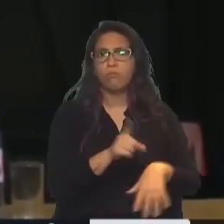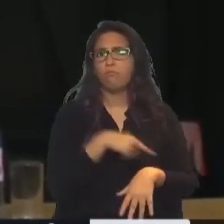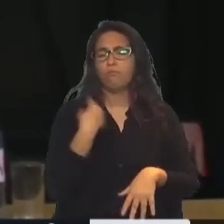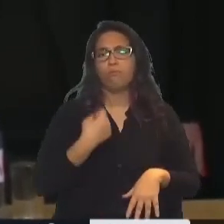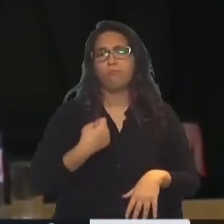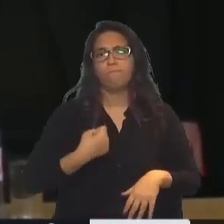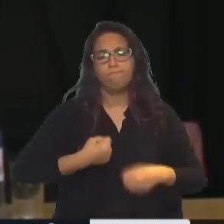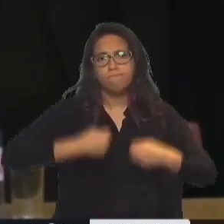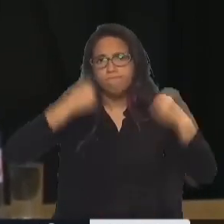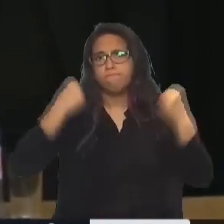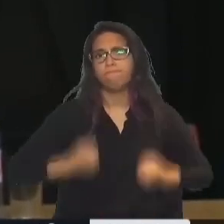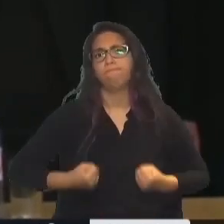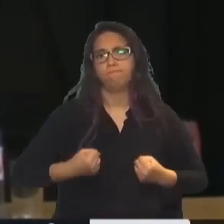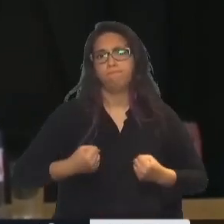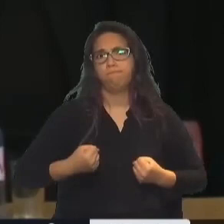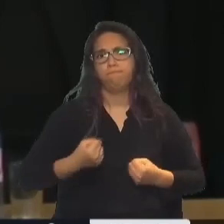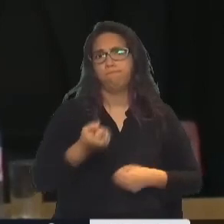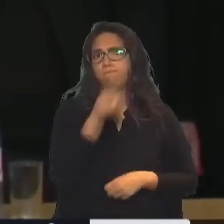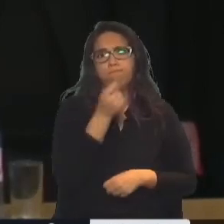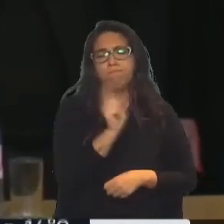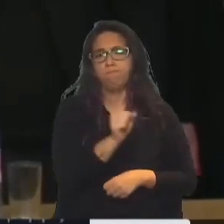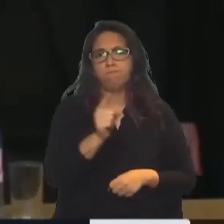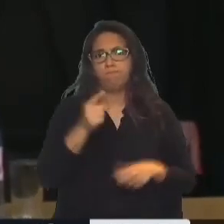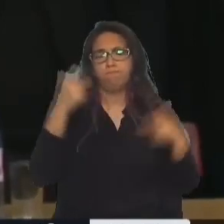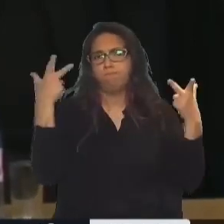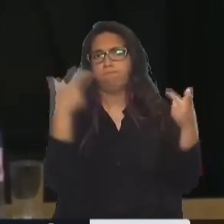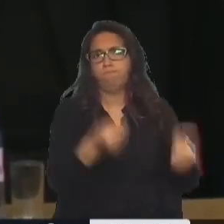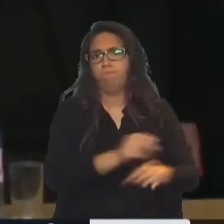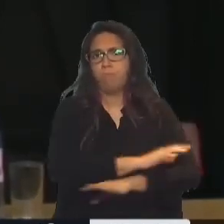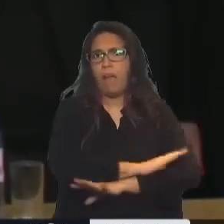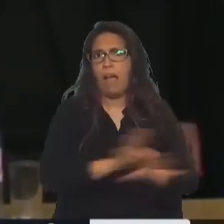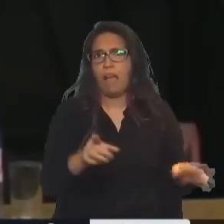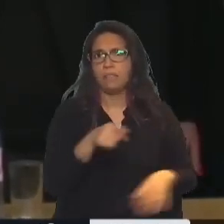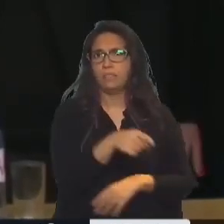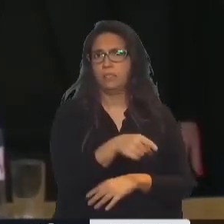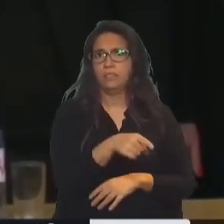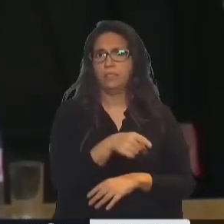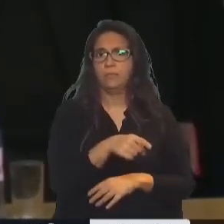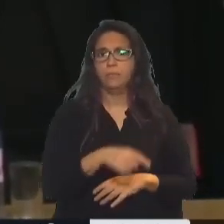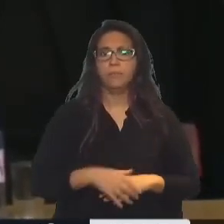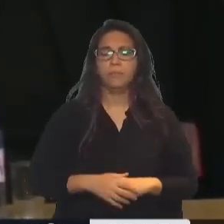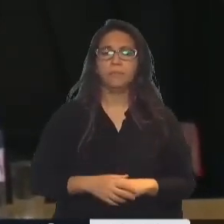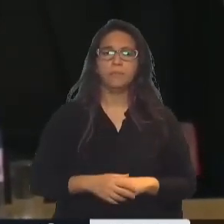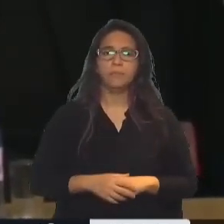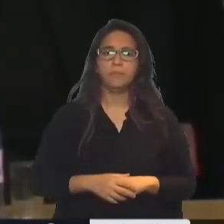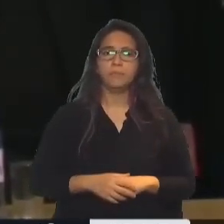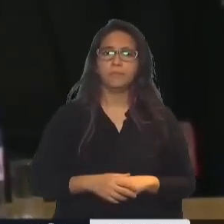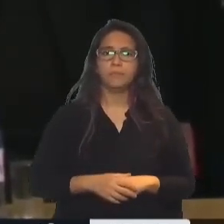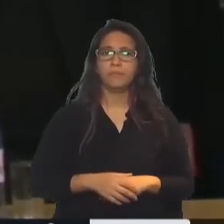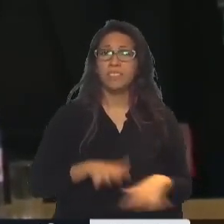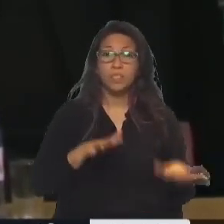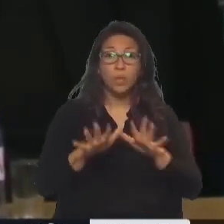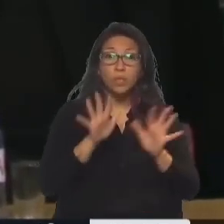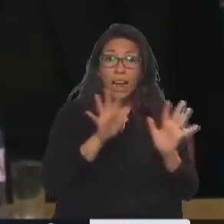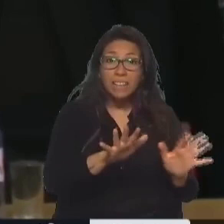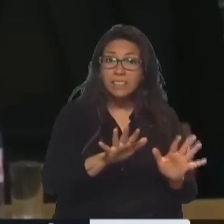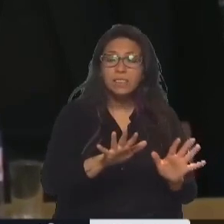enérgicamente el acto de agresión sin